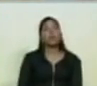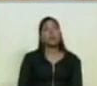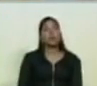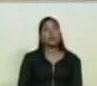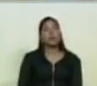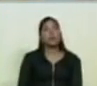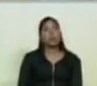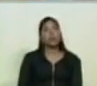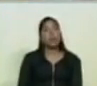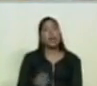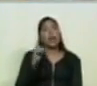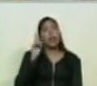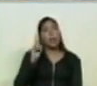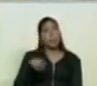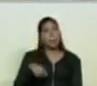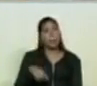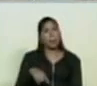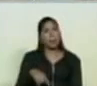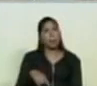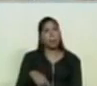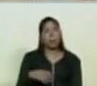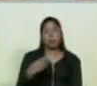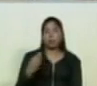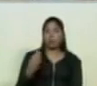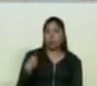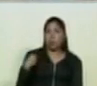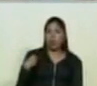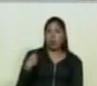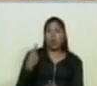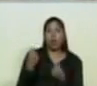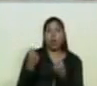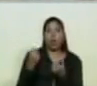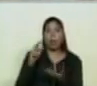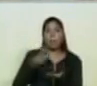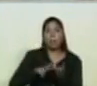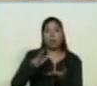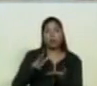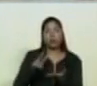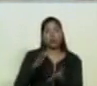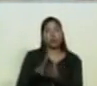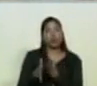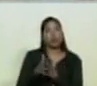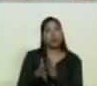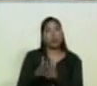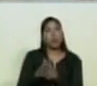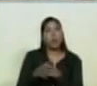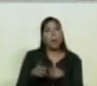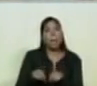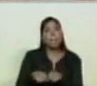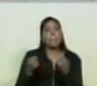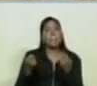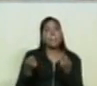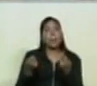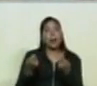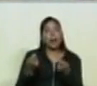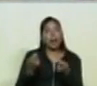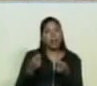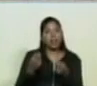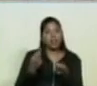Igualmente me están solicitando recursos financieros para la consolidación y expansión de la red de panaderías de los